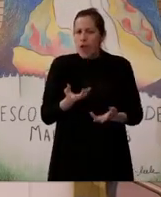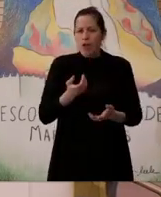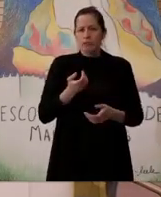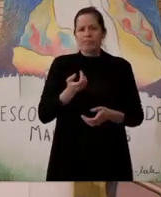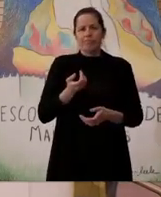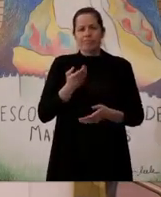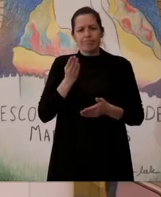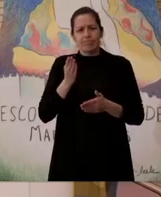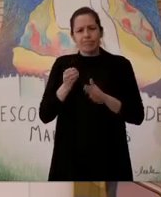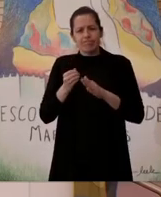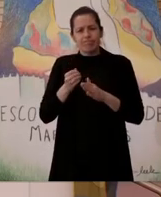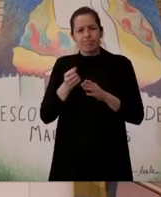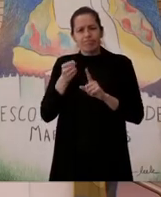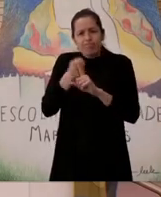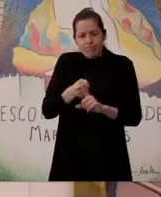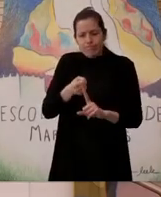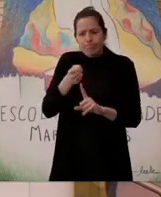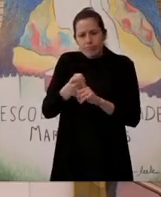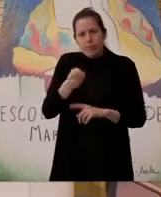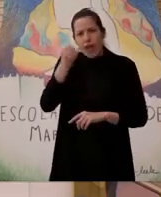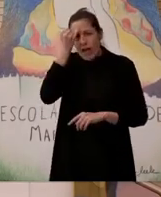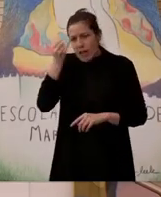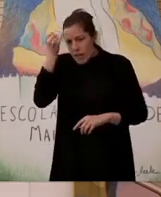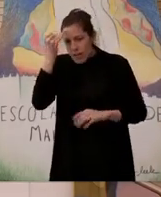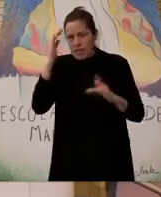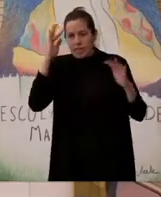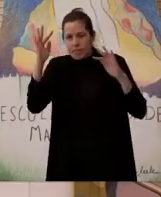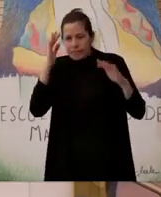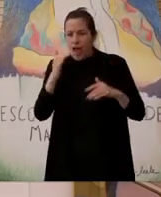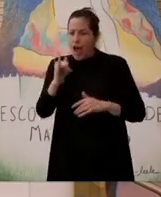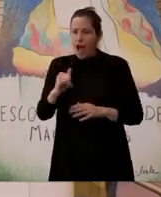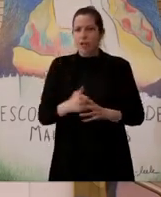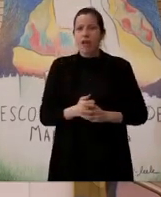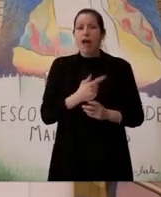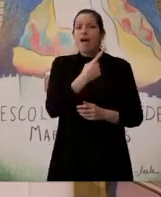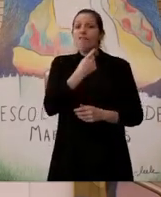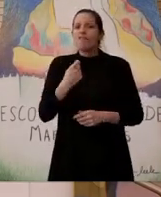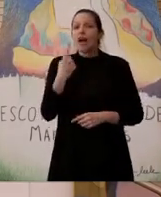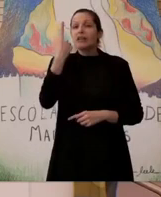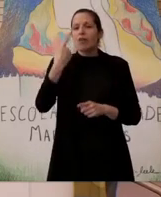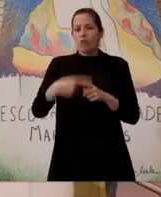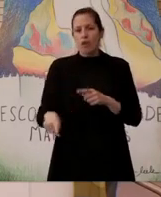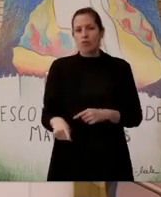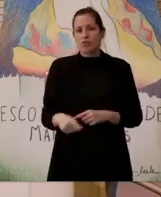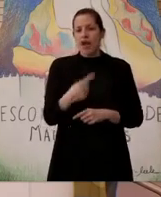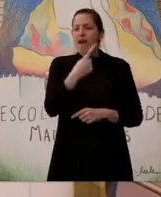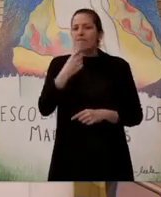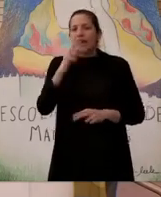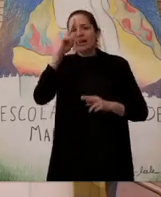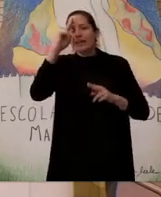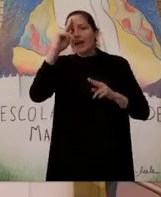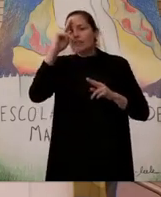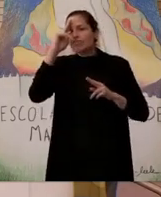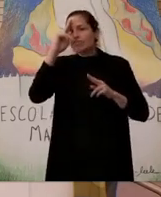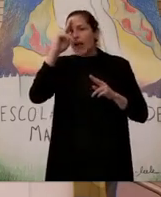ideales nos falta una cosa dijo que nos falta nos falta hacernos respetar nos falta